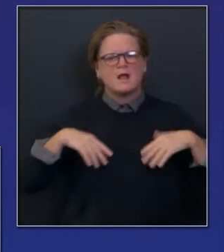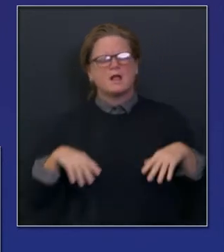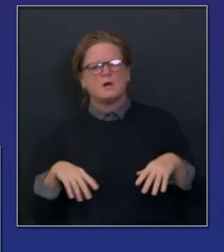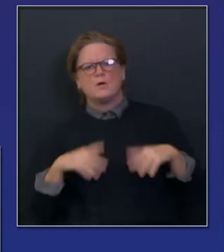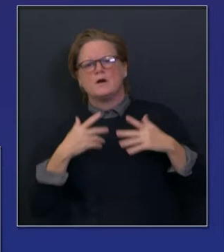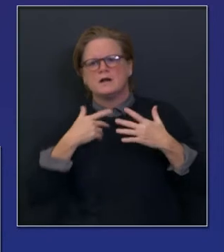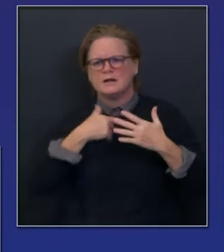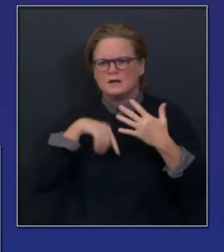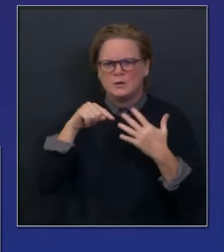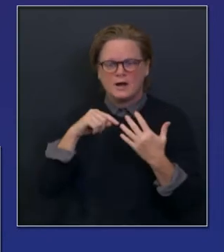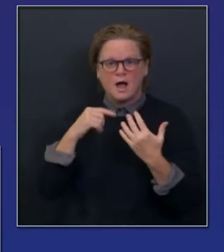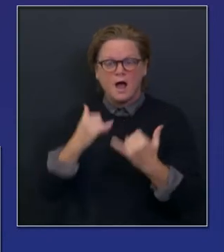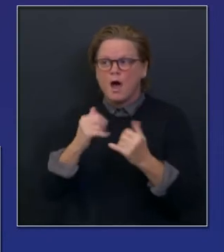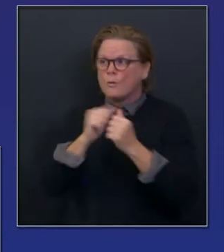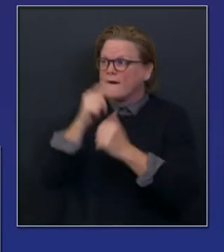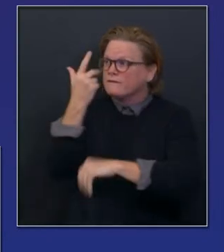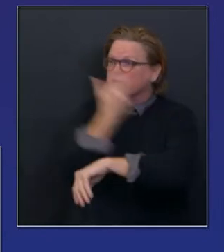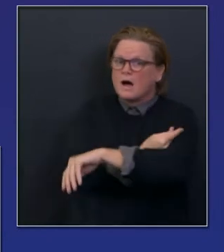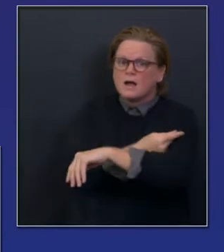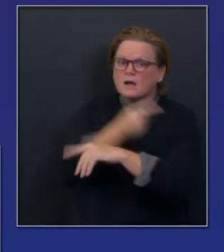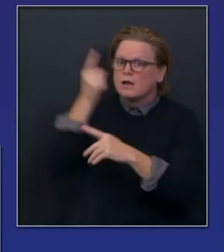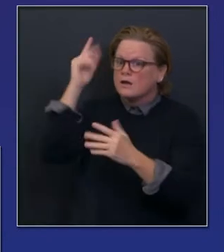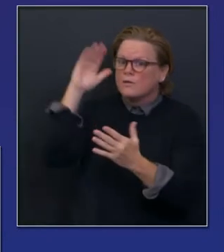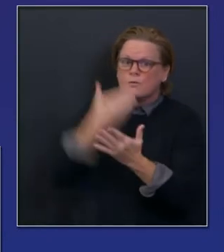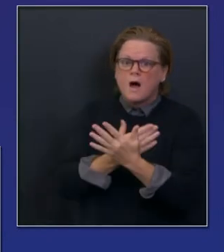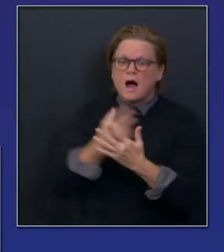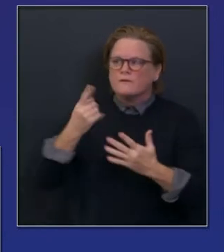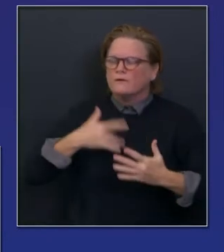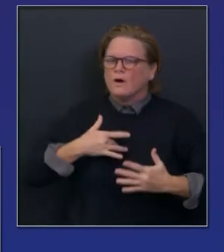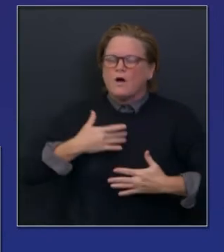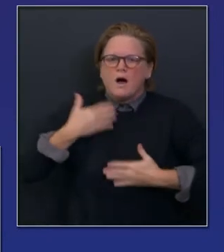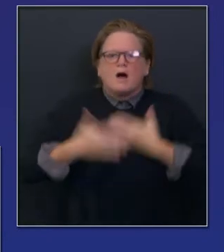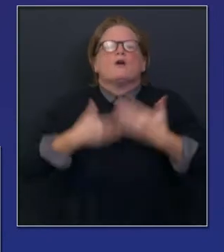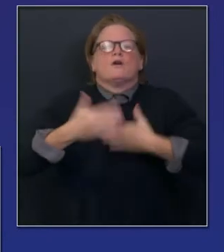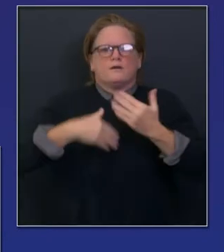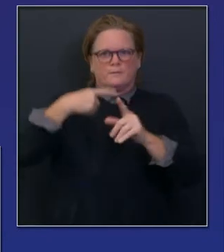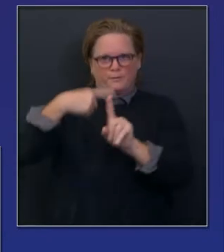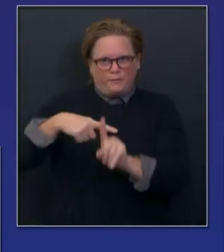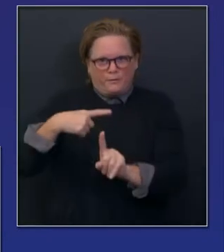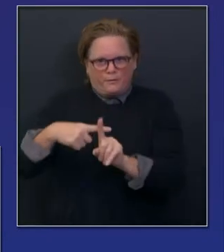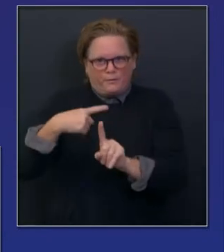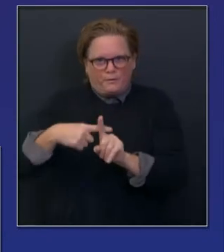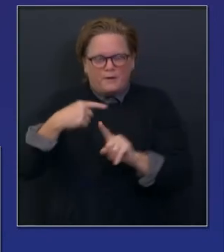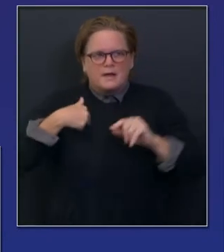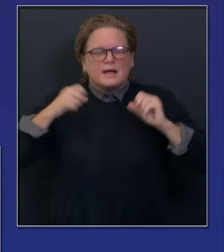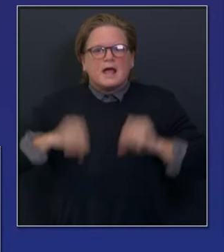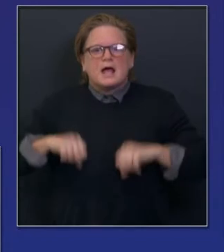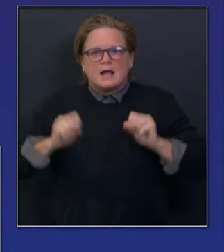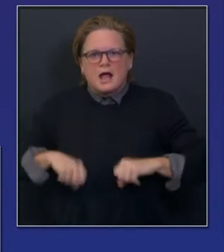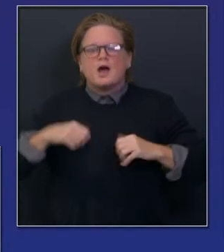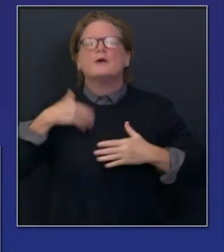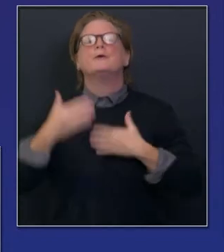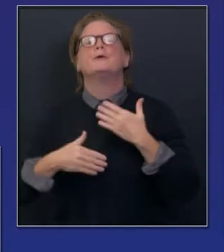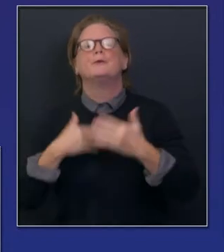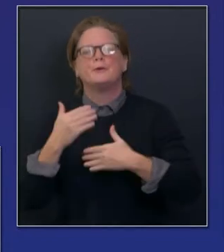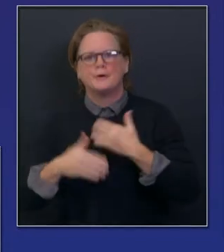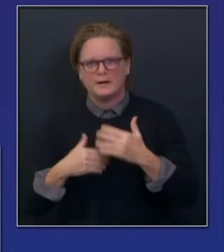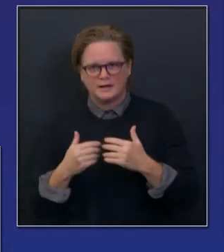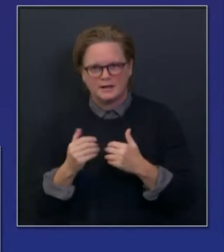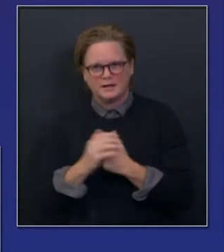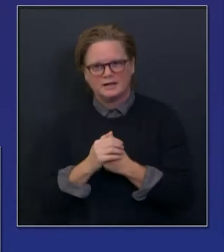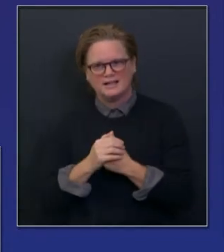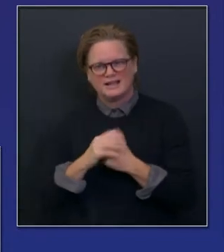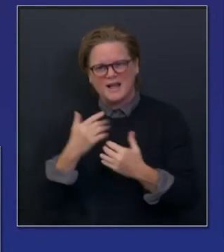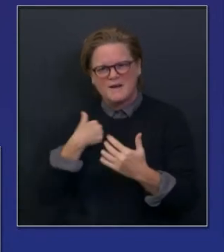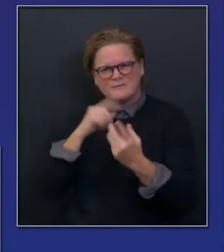pueden recibir la vacuna, y no solamente recibir la vacuna para proteger su propia salud, pero también, como oímos ayer, los 5 individuos que